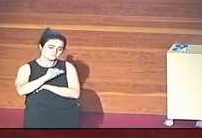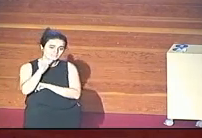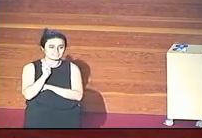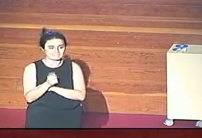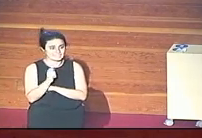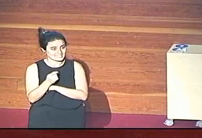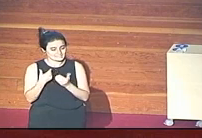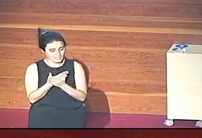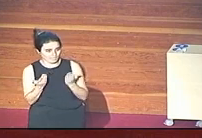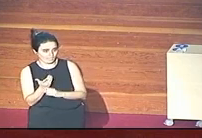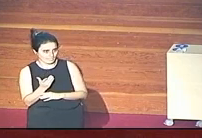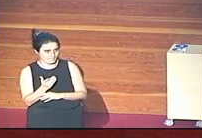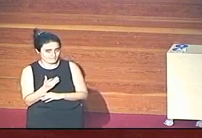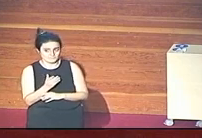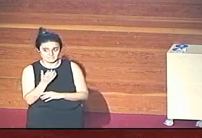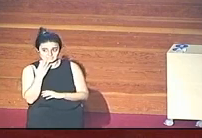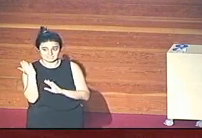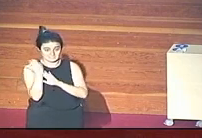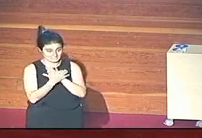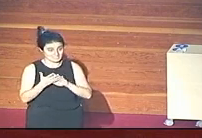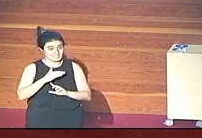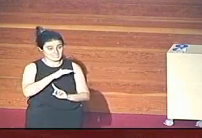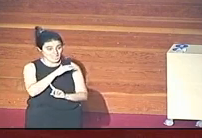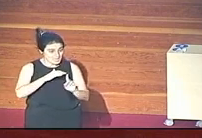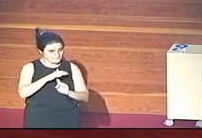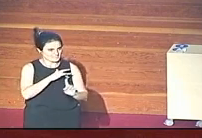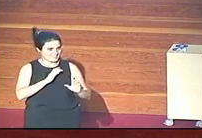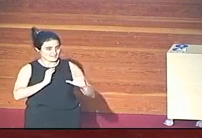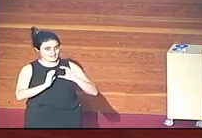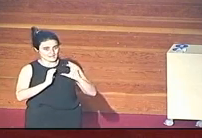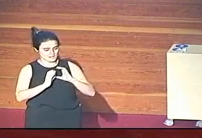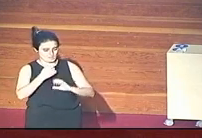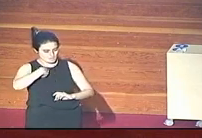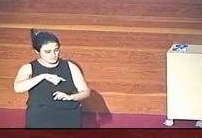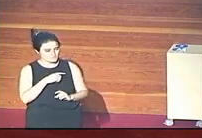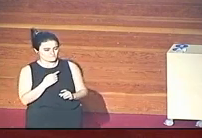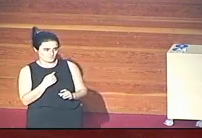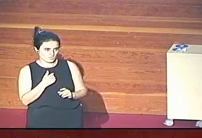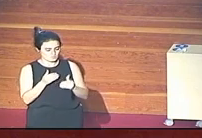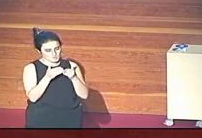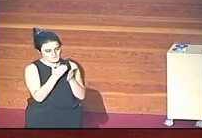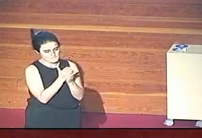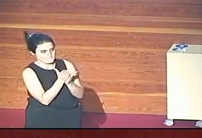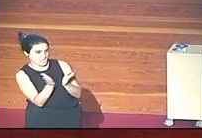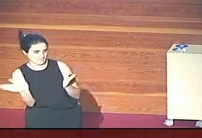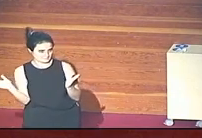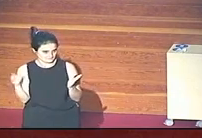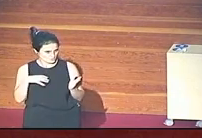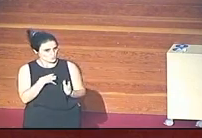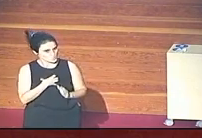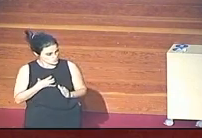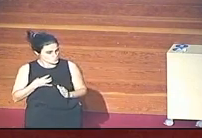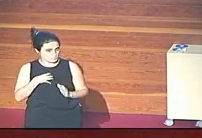periódicos y cuando hablamos de comunicación ambiental a nosotros nos cuesta mucho abrir el abanico y abrir el círculo y